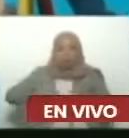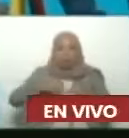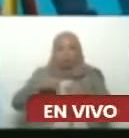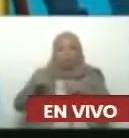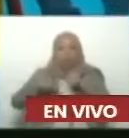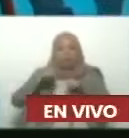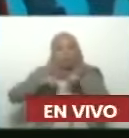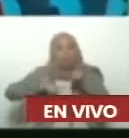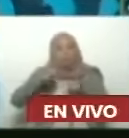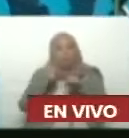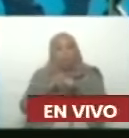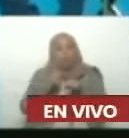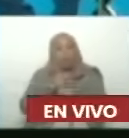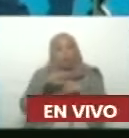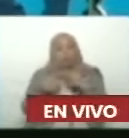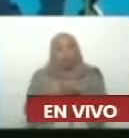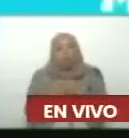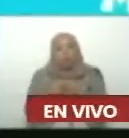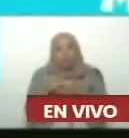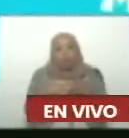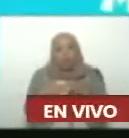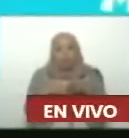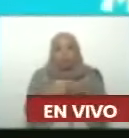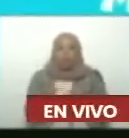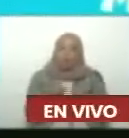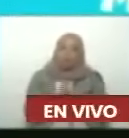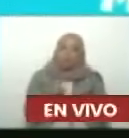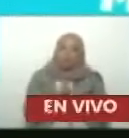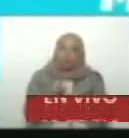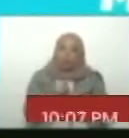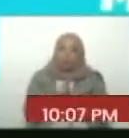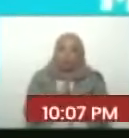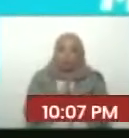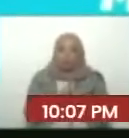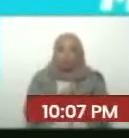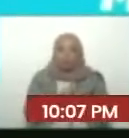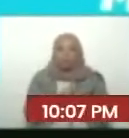se multiplique en todo el resto de los estados del país. ¿Ah?